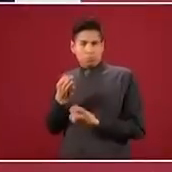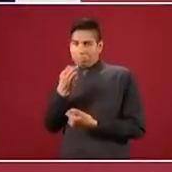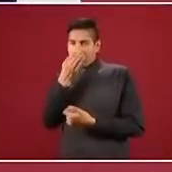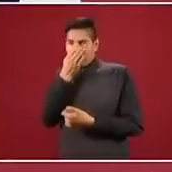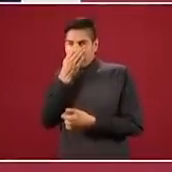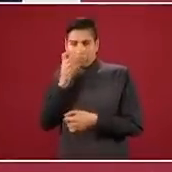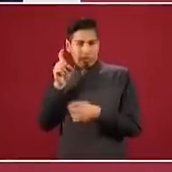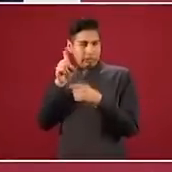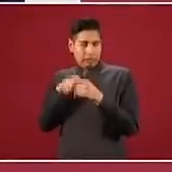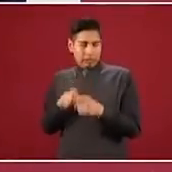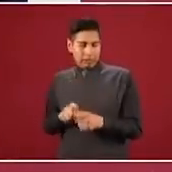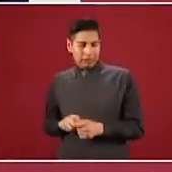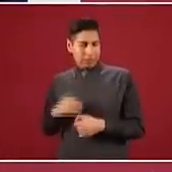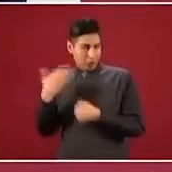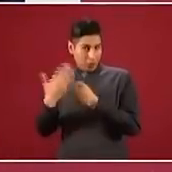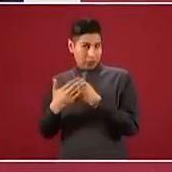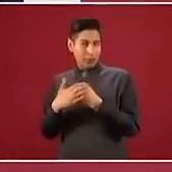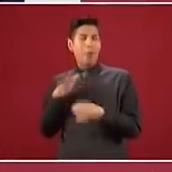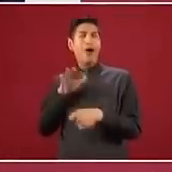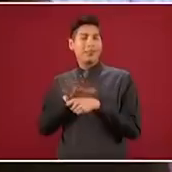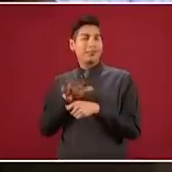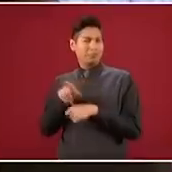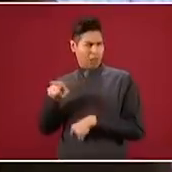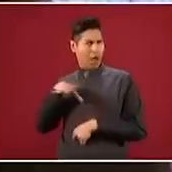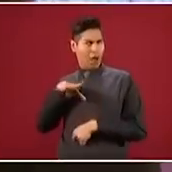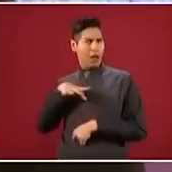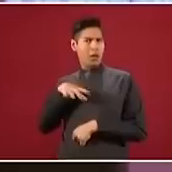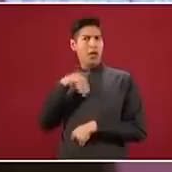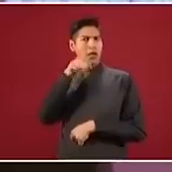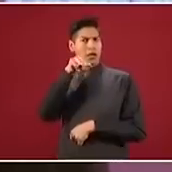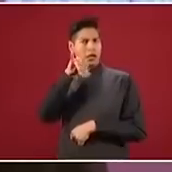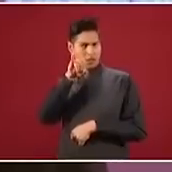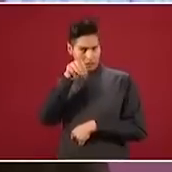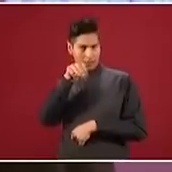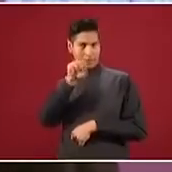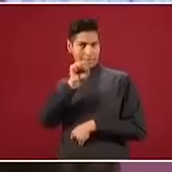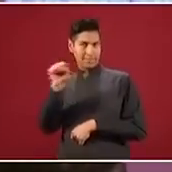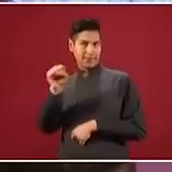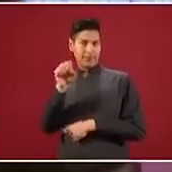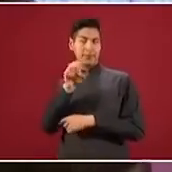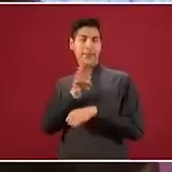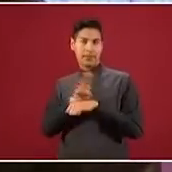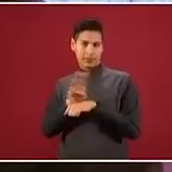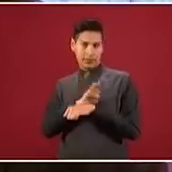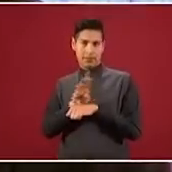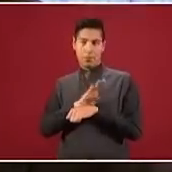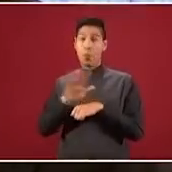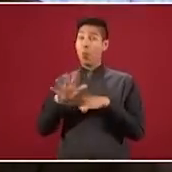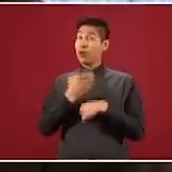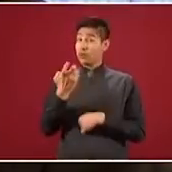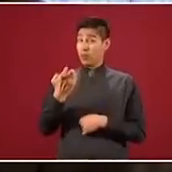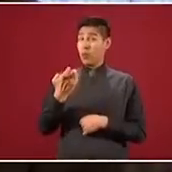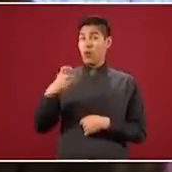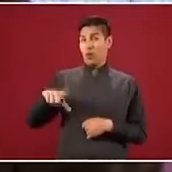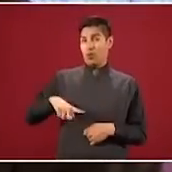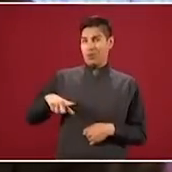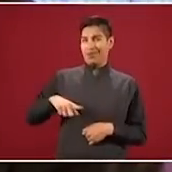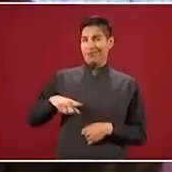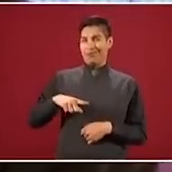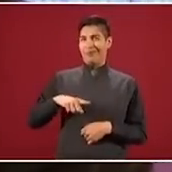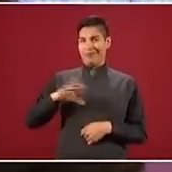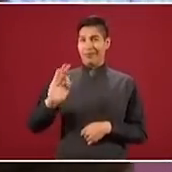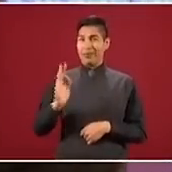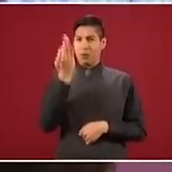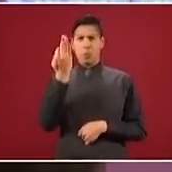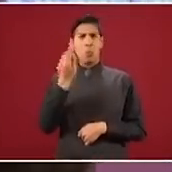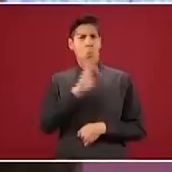tenemos IMSS-Bienestar. De modo que el gobierno federal puede garantizar que atenderá